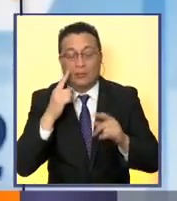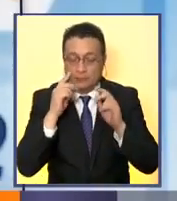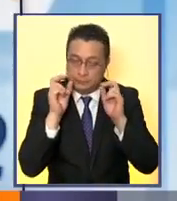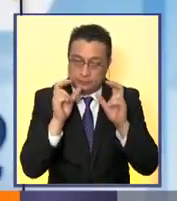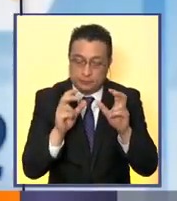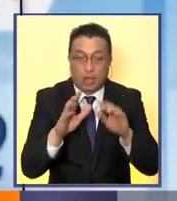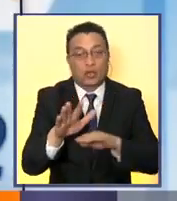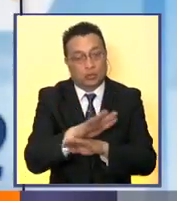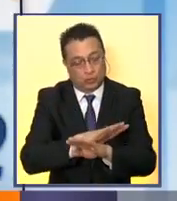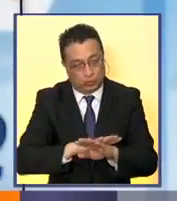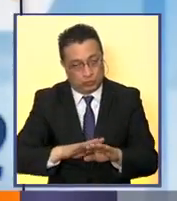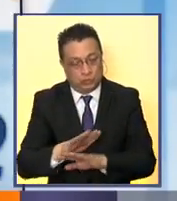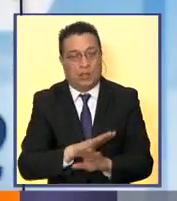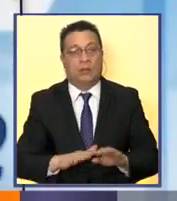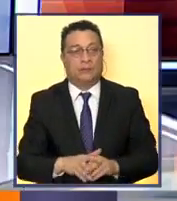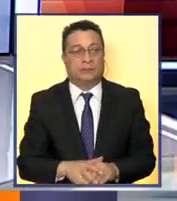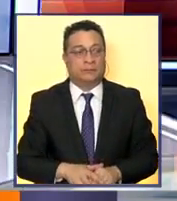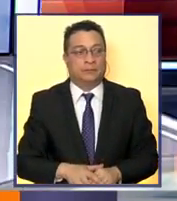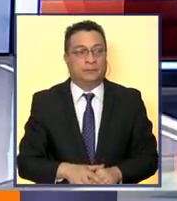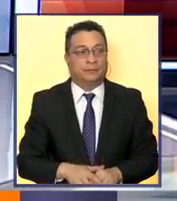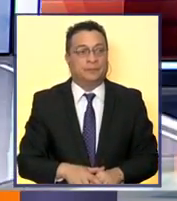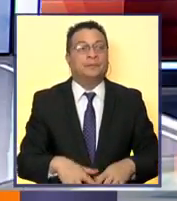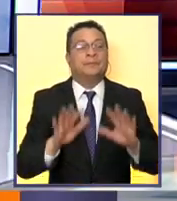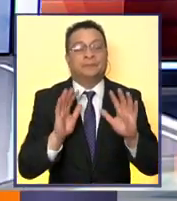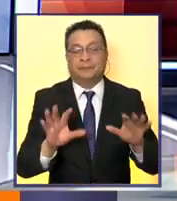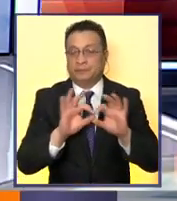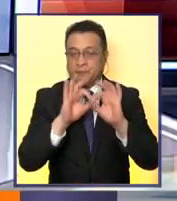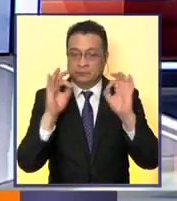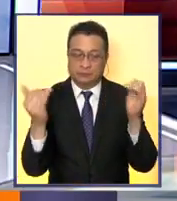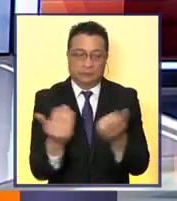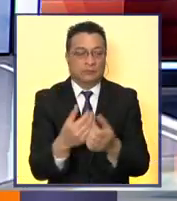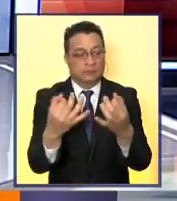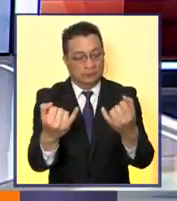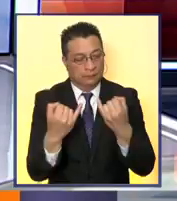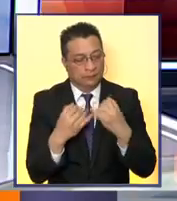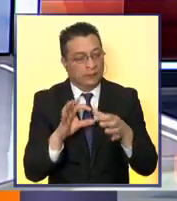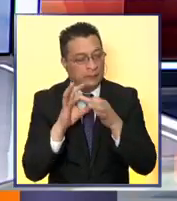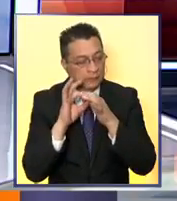las condiciones adecuadas, la ropa adecuada. Completísimo panorama, Michelle. Muchas gracias. Que tengan un buen